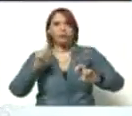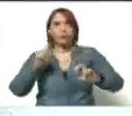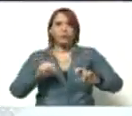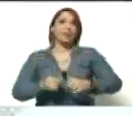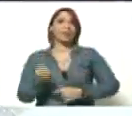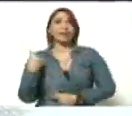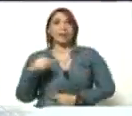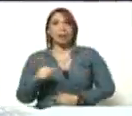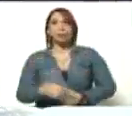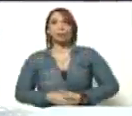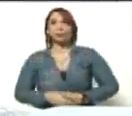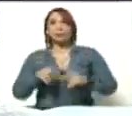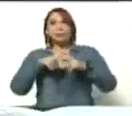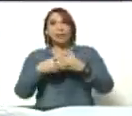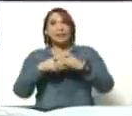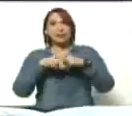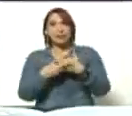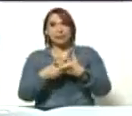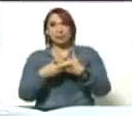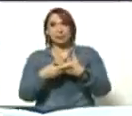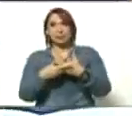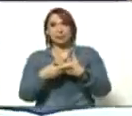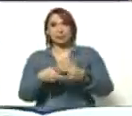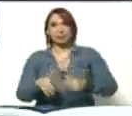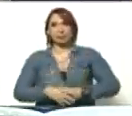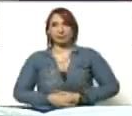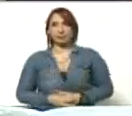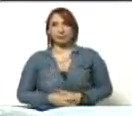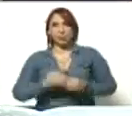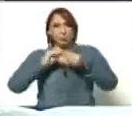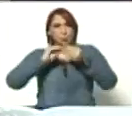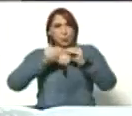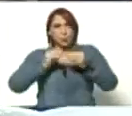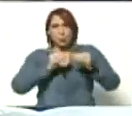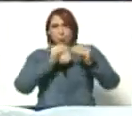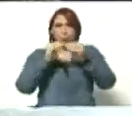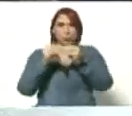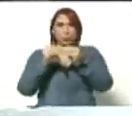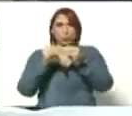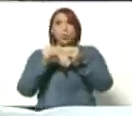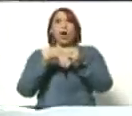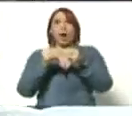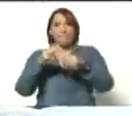tenemos un taller de reparación de criptomonedas,